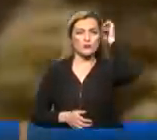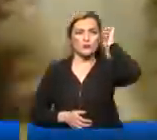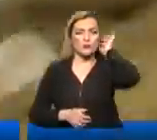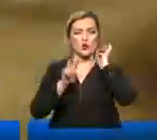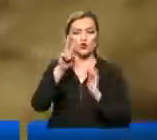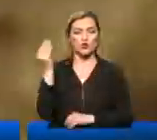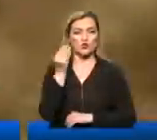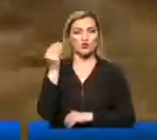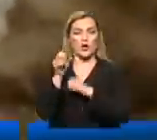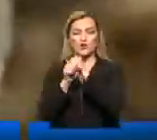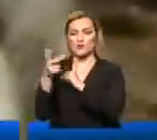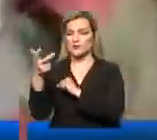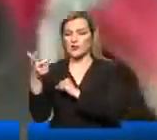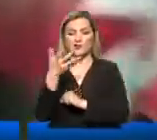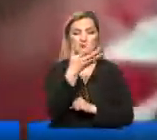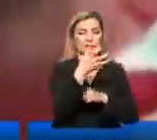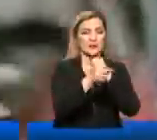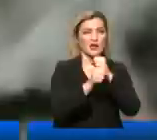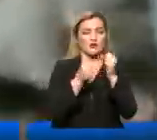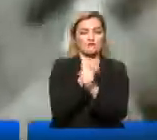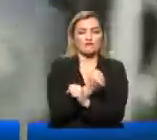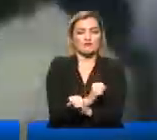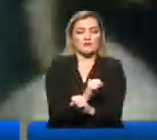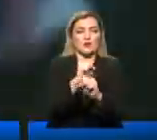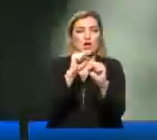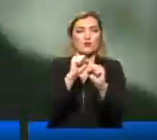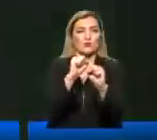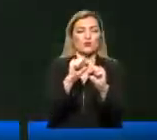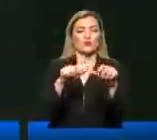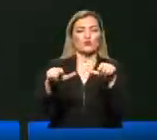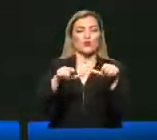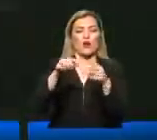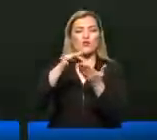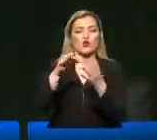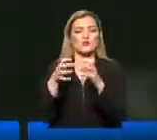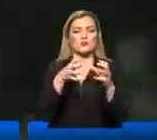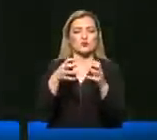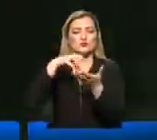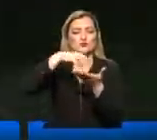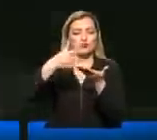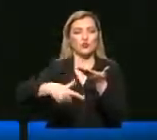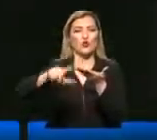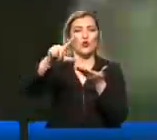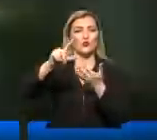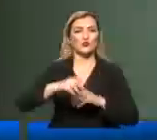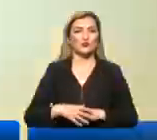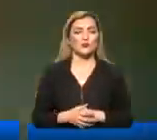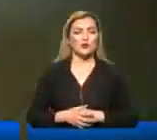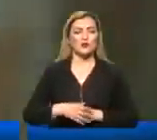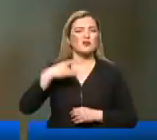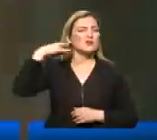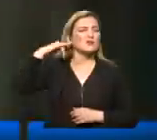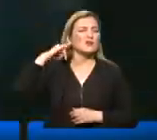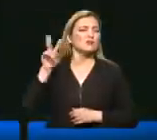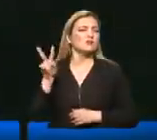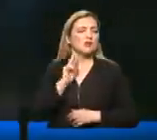Dos adolescentes de 13 y 15 años de edad fueron rescatadas en el sector rural de Paletillas del Cantón Zapotillo, en la provincia de Loja. Las menores eran